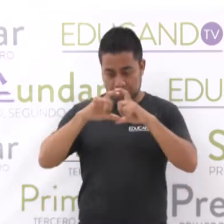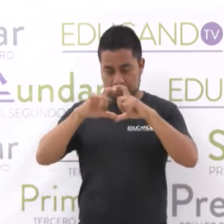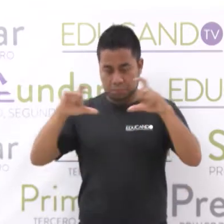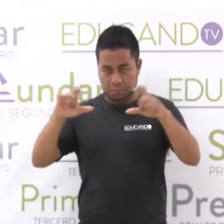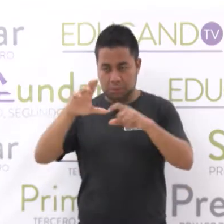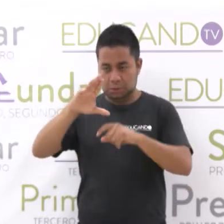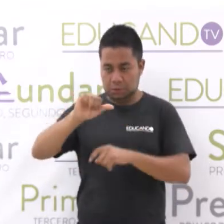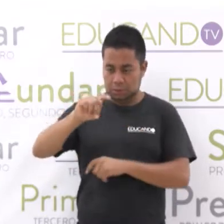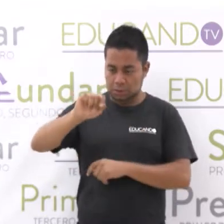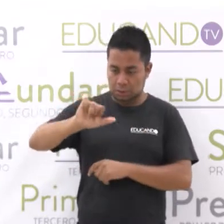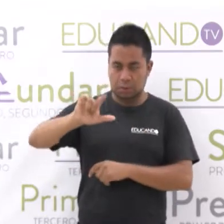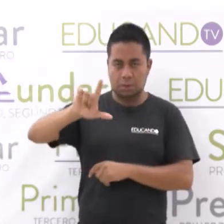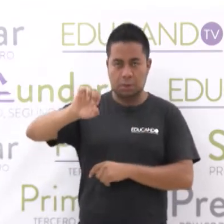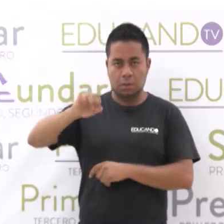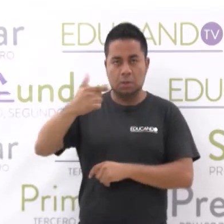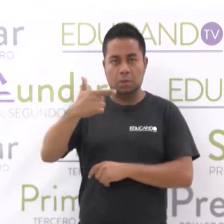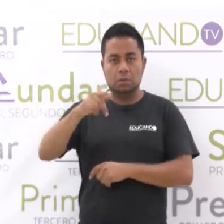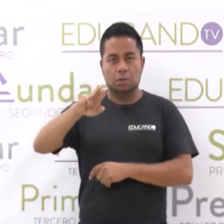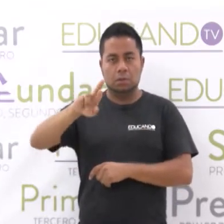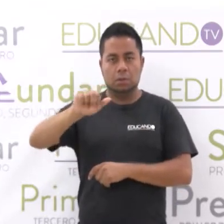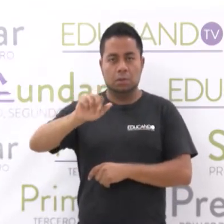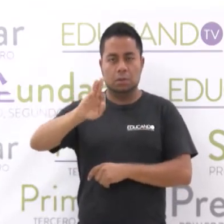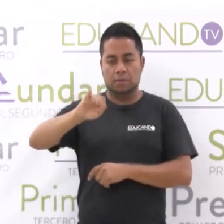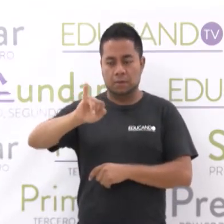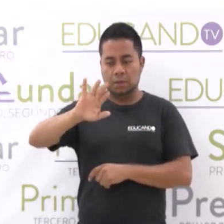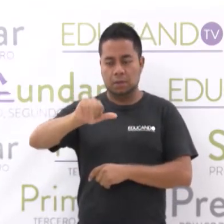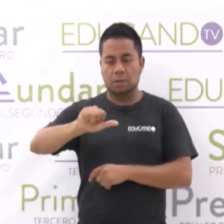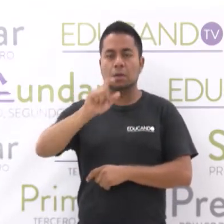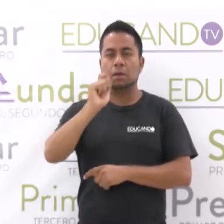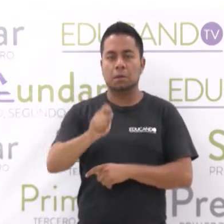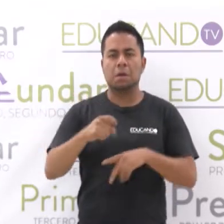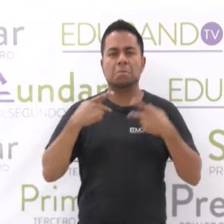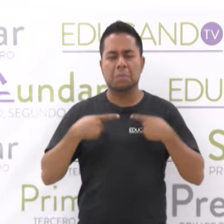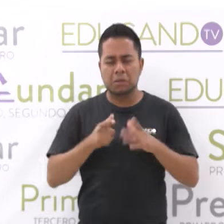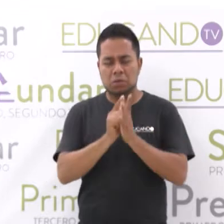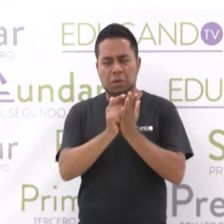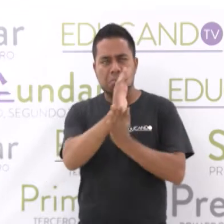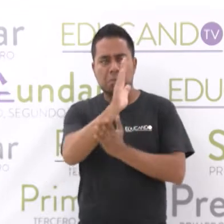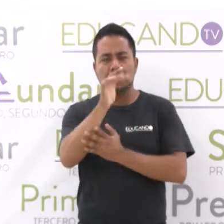Vitruvio escribiendo el cuerpo de la arquitectura. Muy bien.